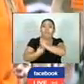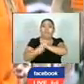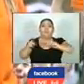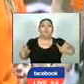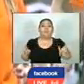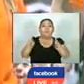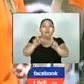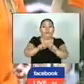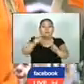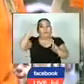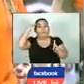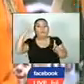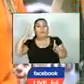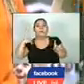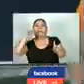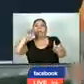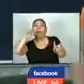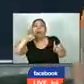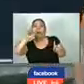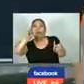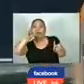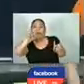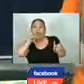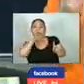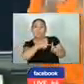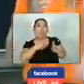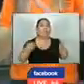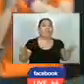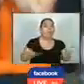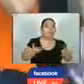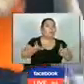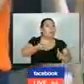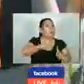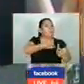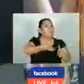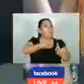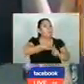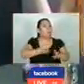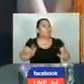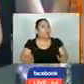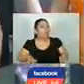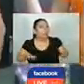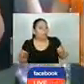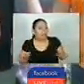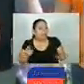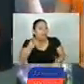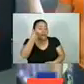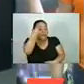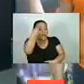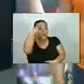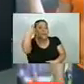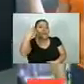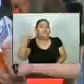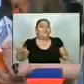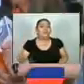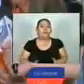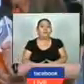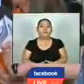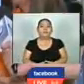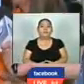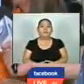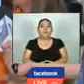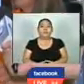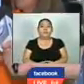mentora, la maestra Marina Segura. Esta atleta se convirtió en líder y nos cuenta cuál es uno de sus más grandes anhelos.